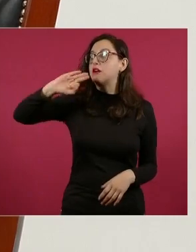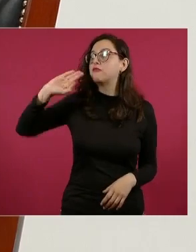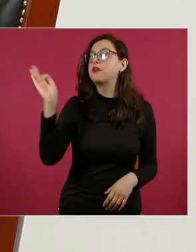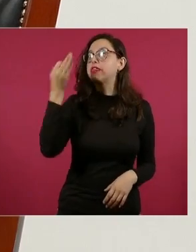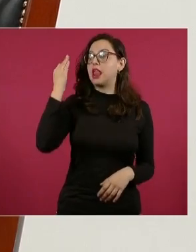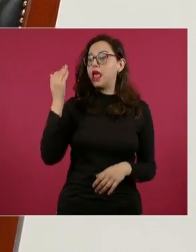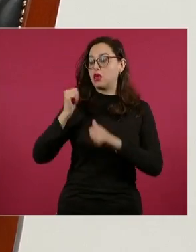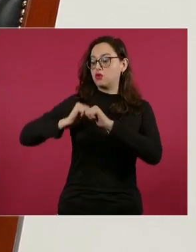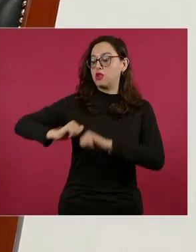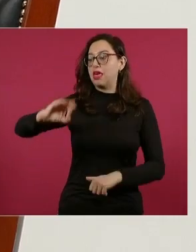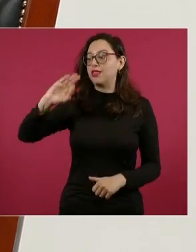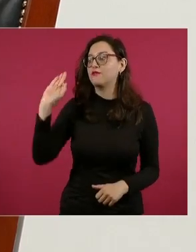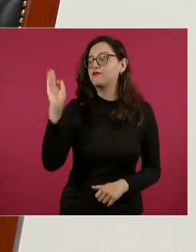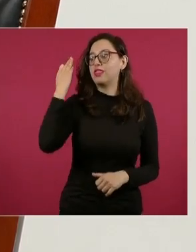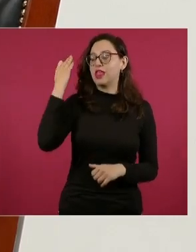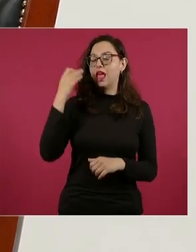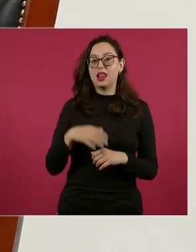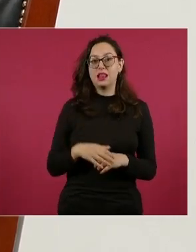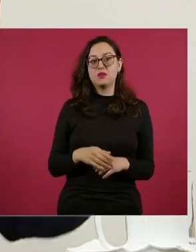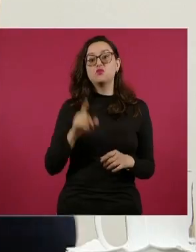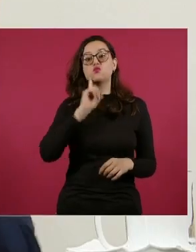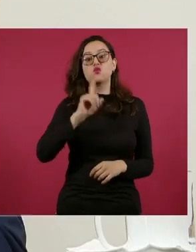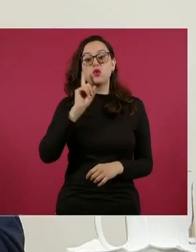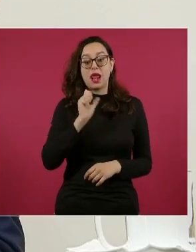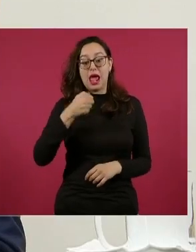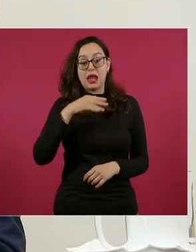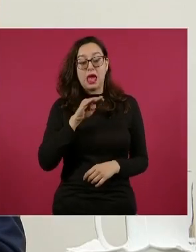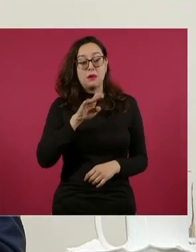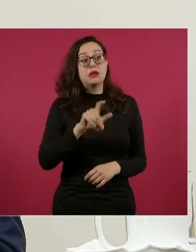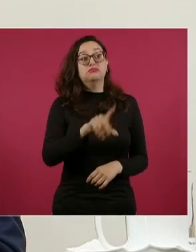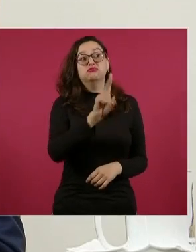como testigo la señora Anabel.